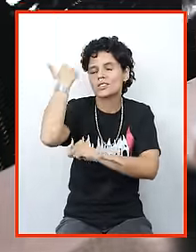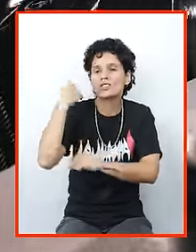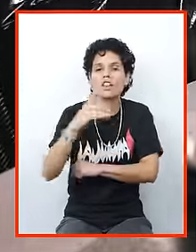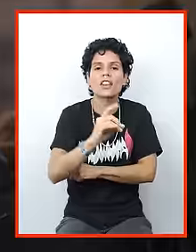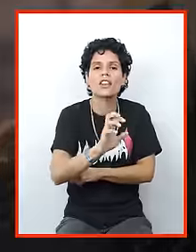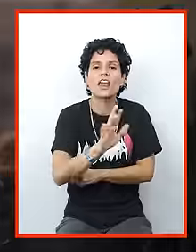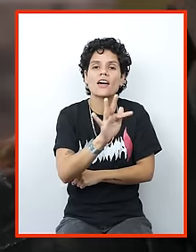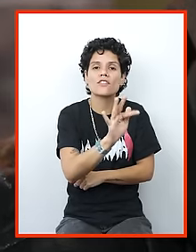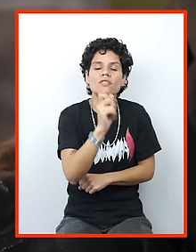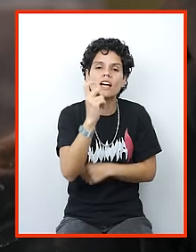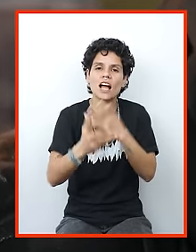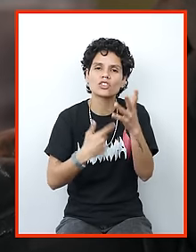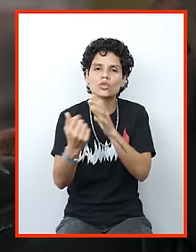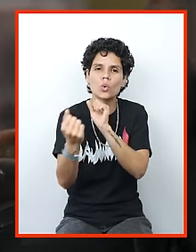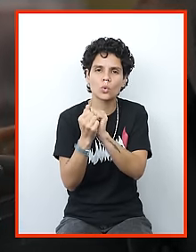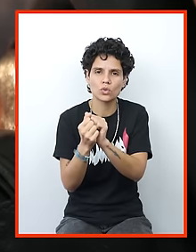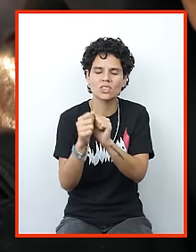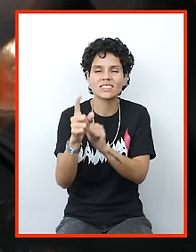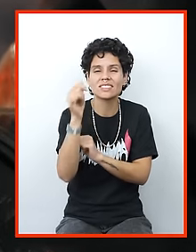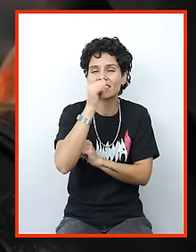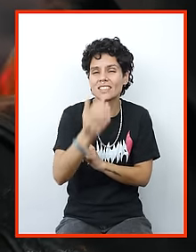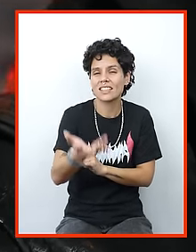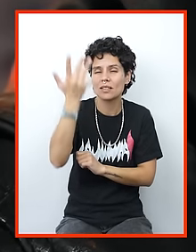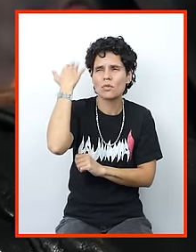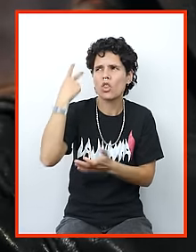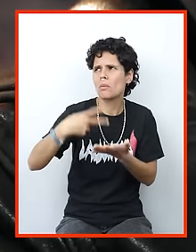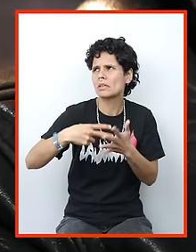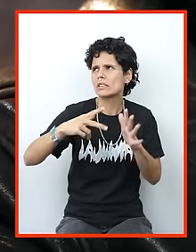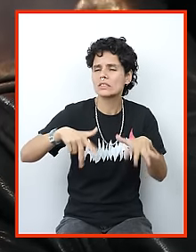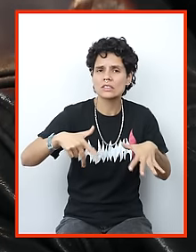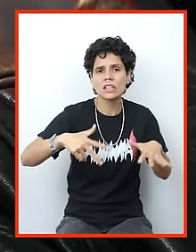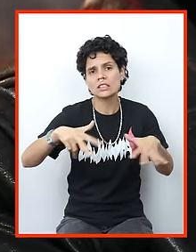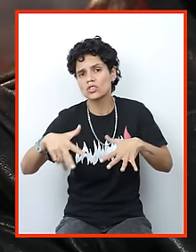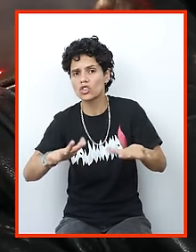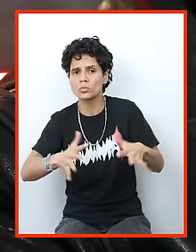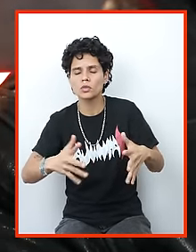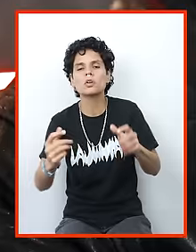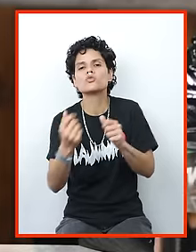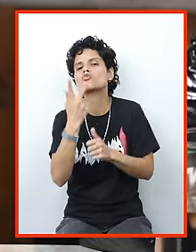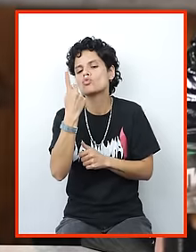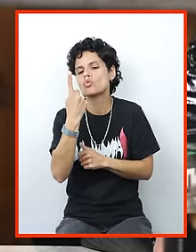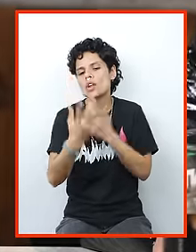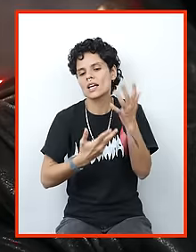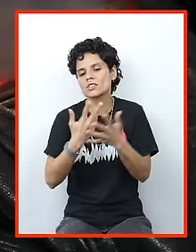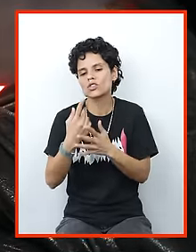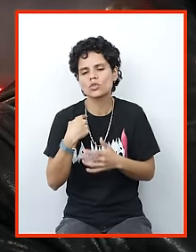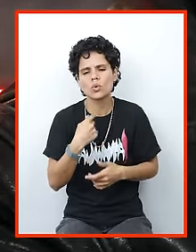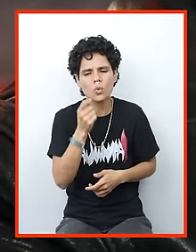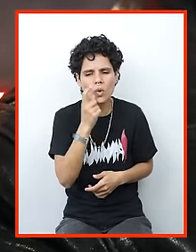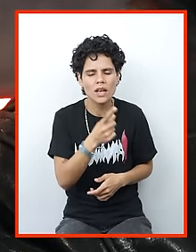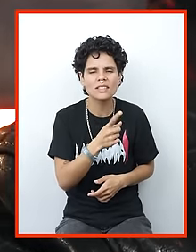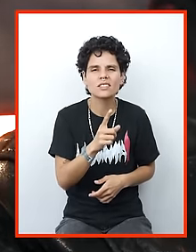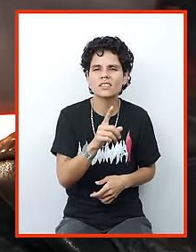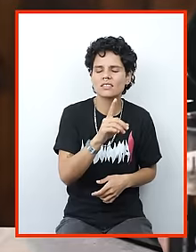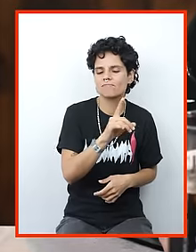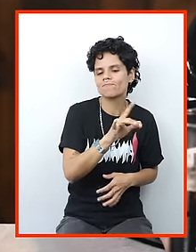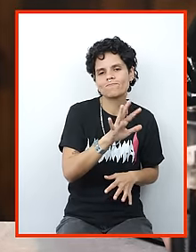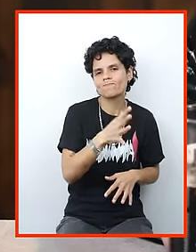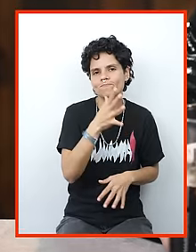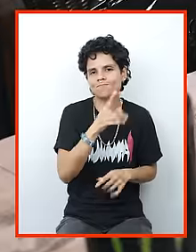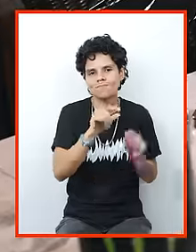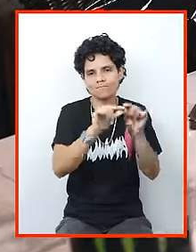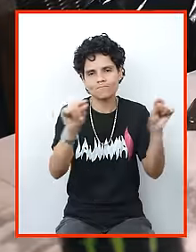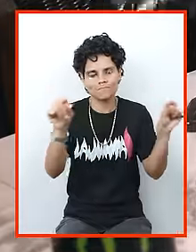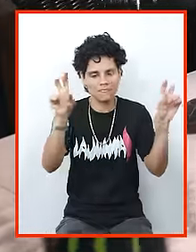Yeah. El Dref es mi hermano, siempre me ha apañado y hicimos un temita en esos tiempos, como 2017, 2018. ¿Cuál es ese? MVP se llama. Ya. Yeah. Que es como un